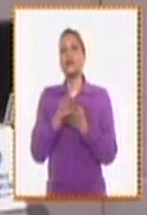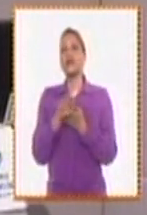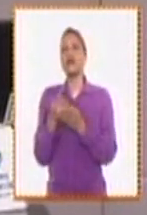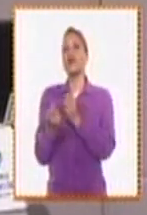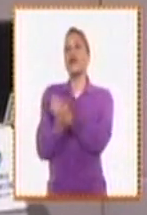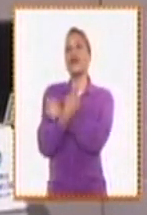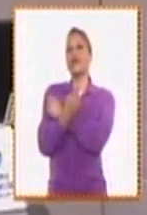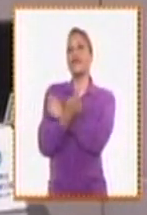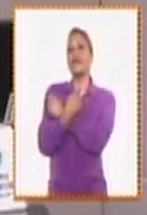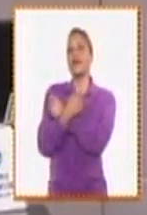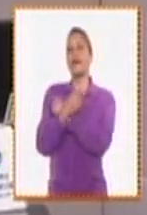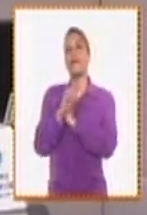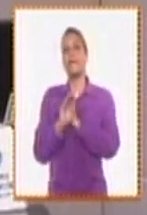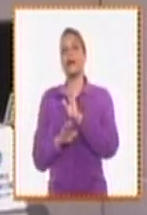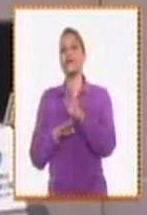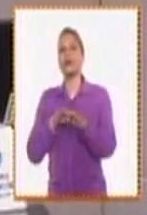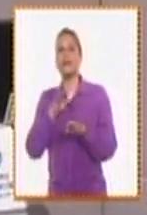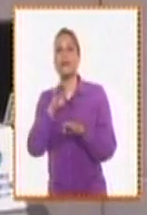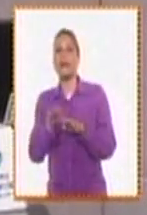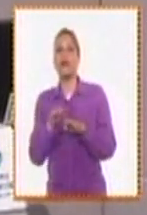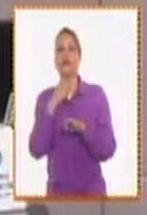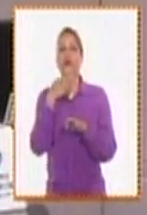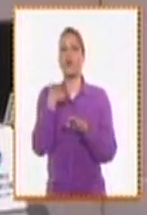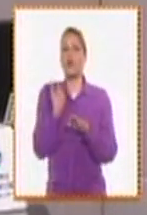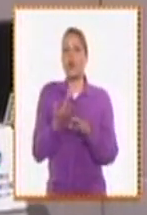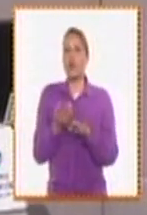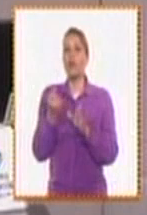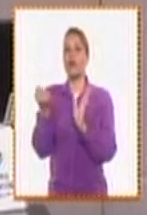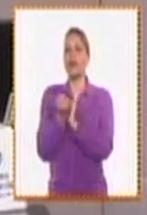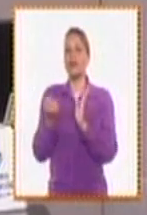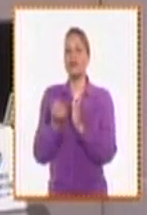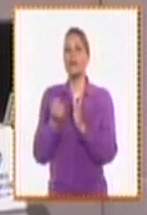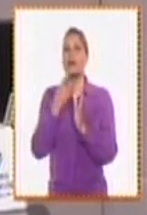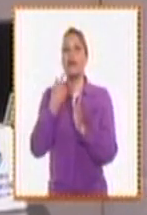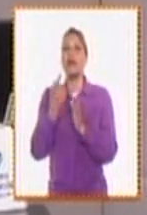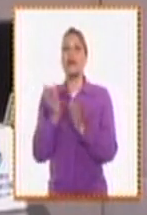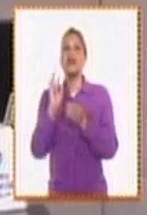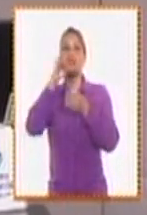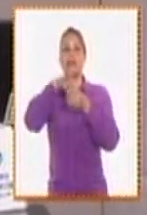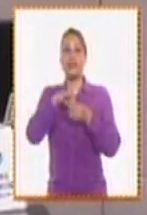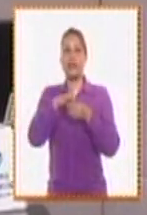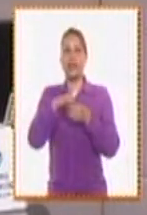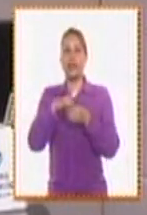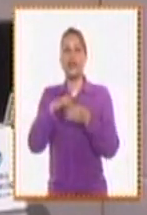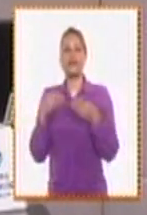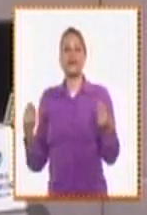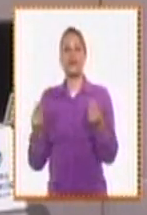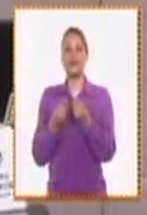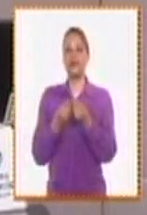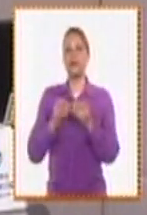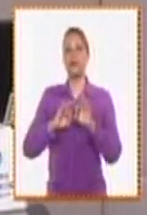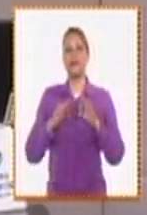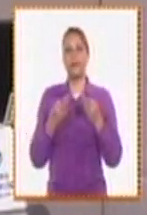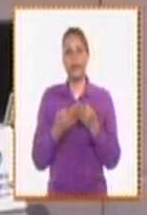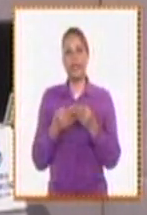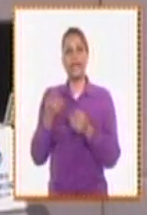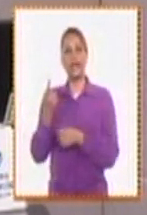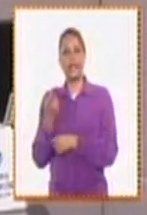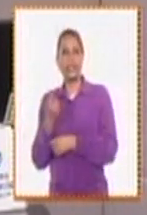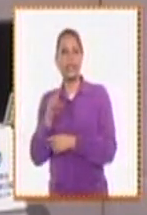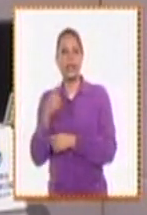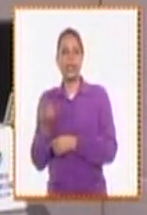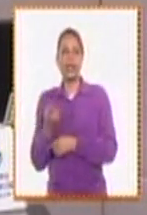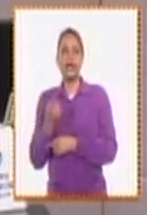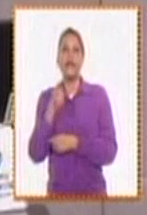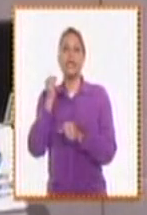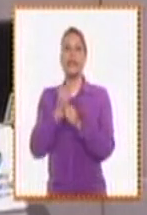cuál es el camino que van agarrando para garantizar una formación integral, estudiantes que tienen un buen acompañamiento de la familia, que requiere lógicamente el papel